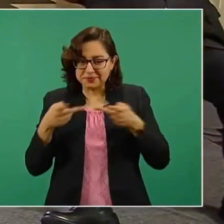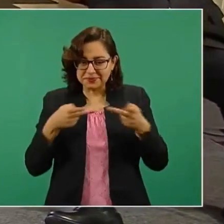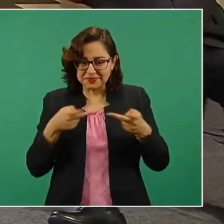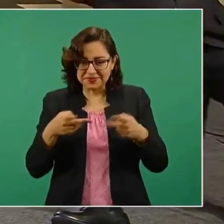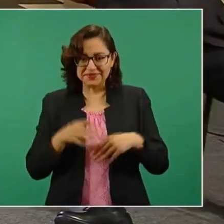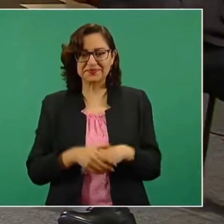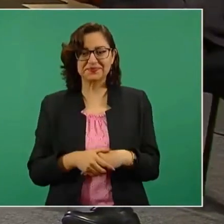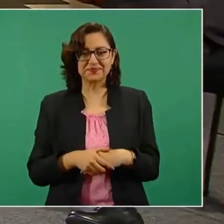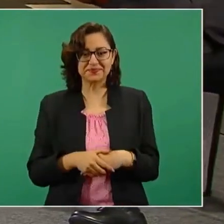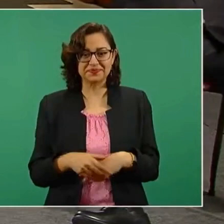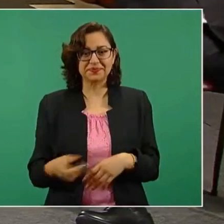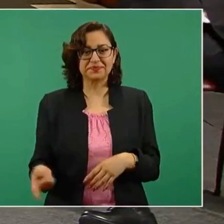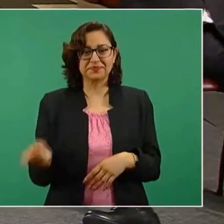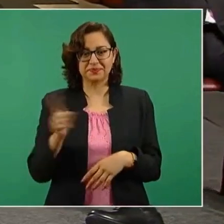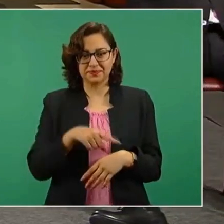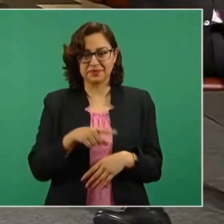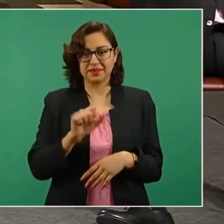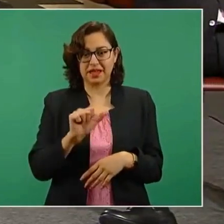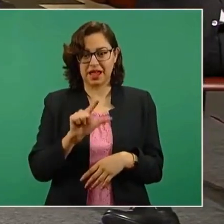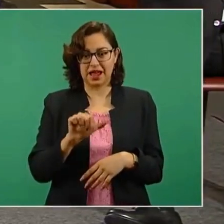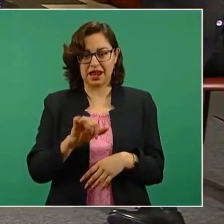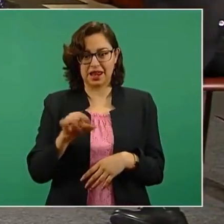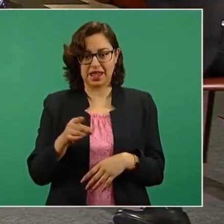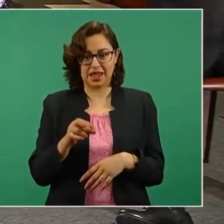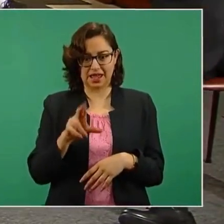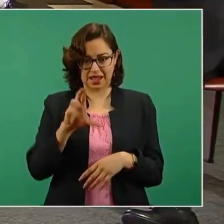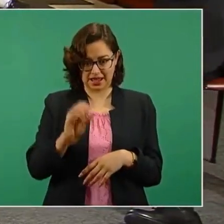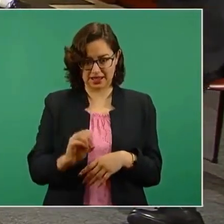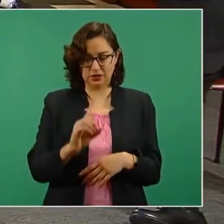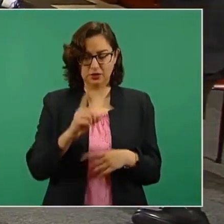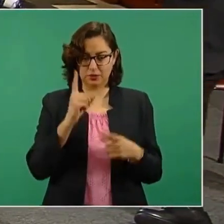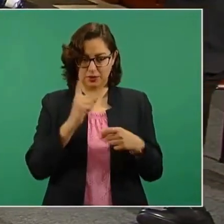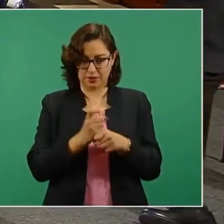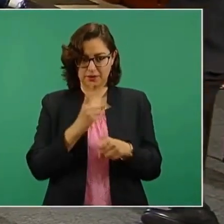Primero Alejandro Murat, esa es la propuesta respetuosa,